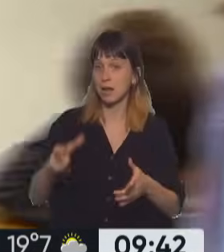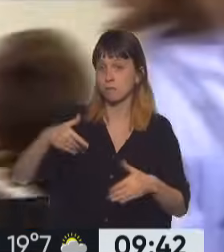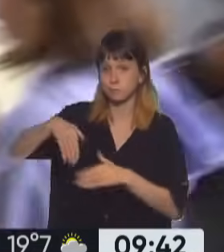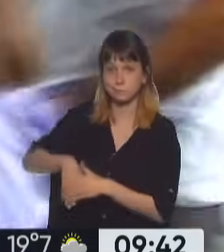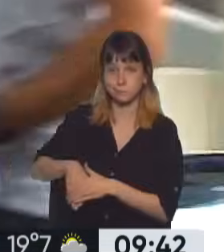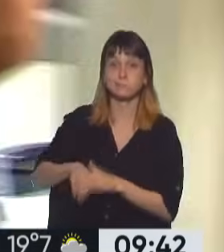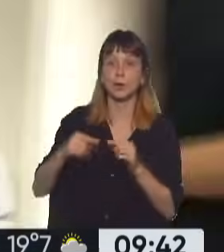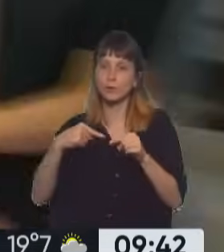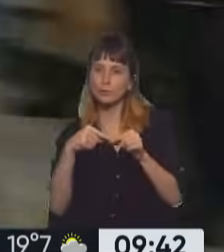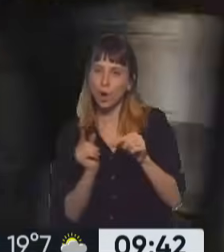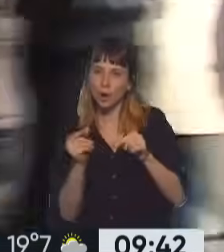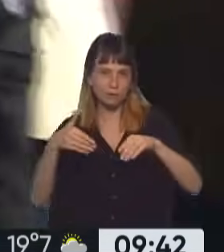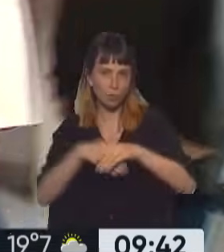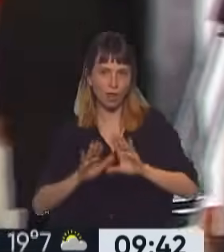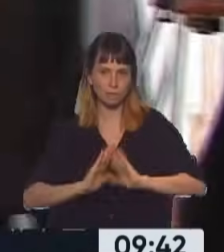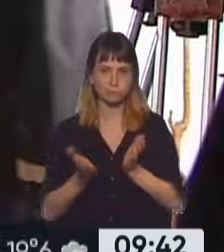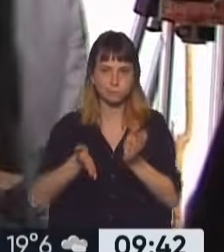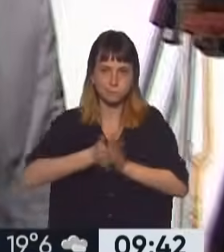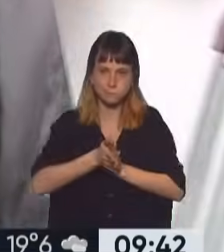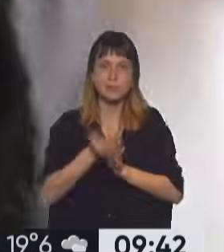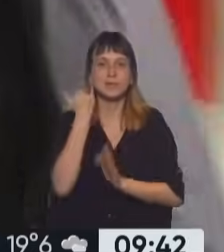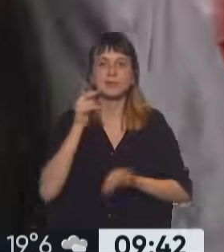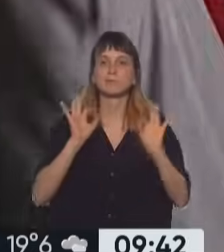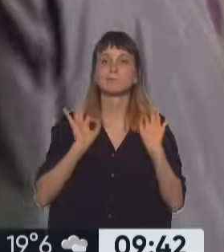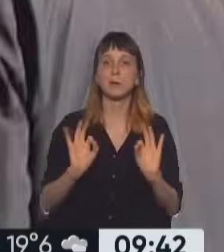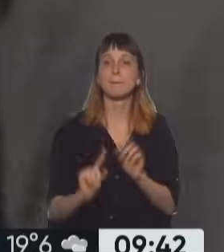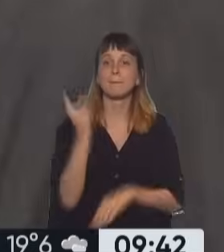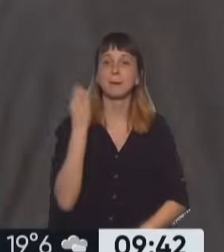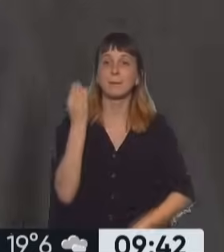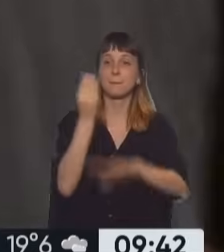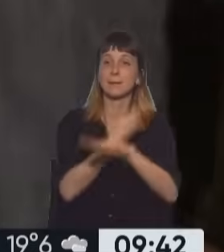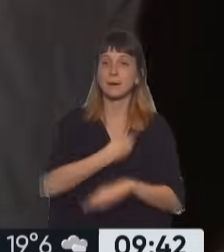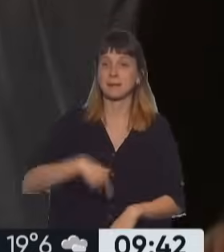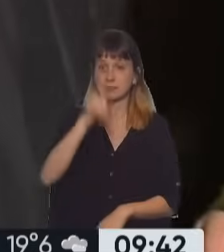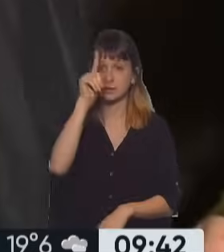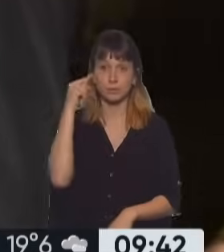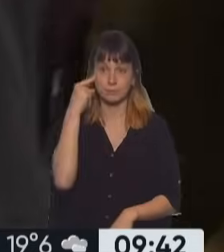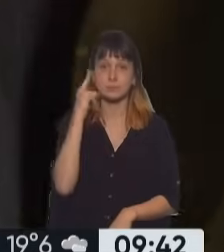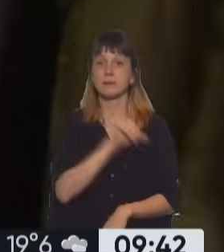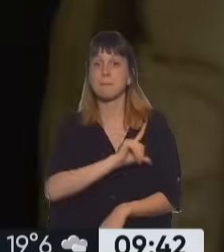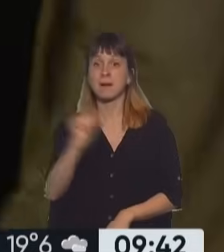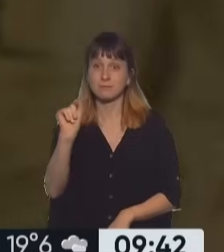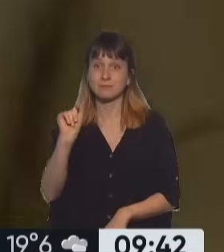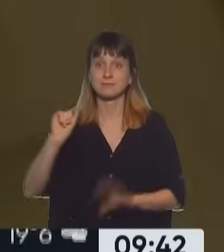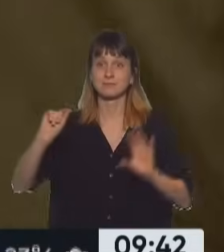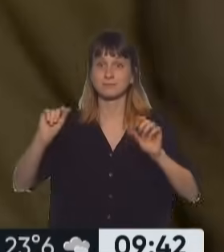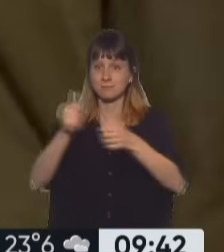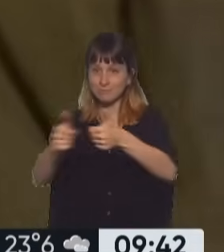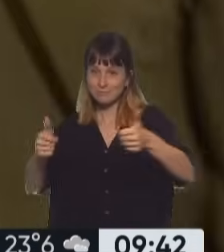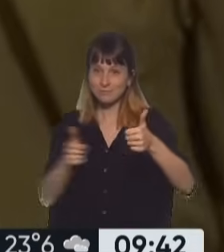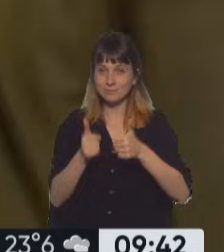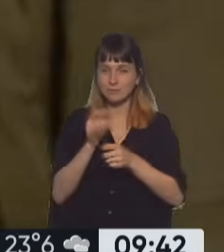luego de votar y allí se retira el primer mandatario argentino, seguido por algunos medios gráficos que